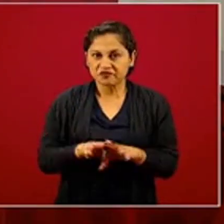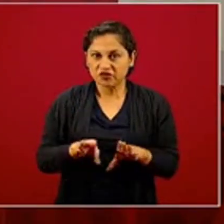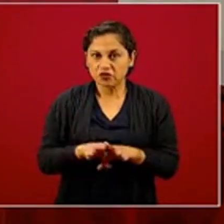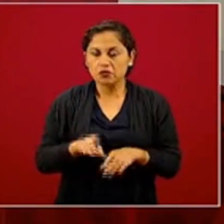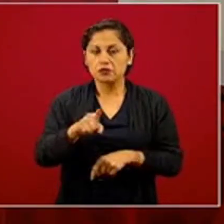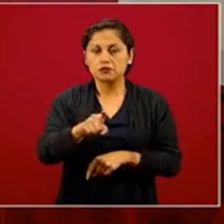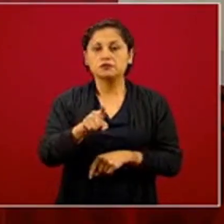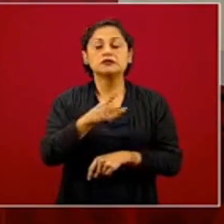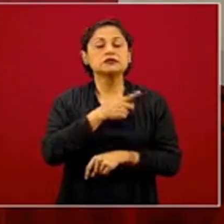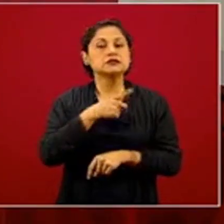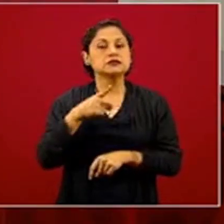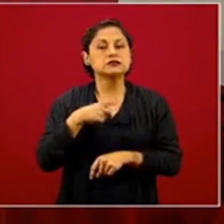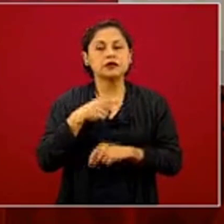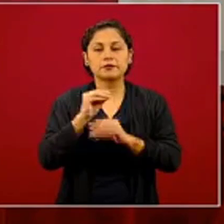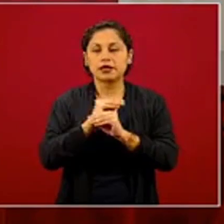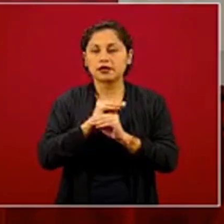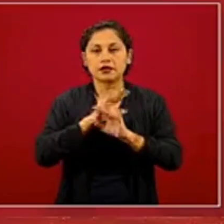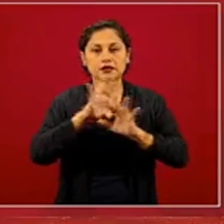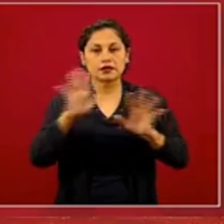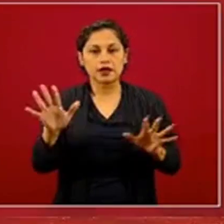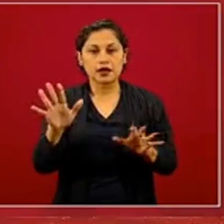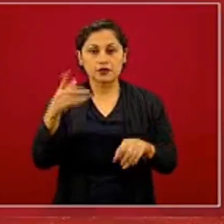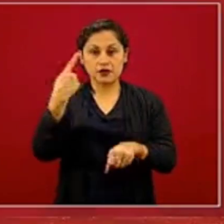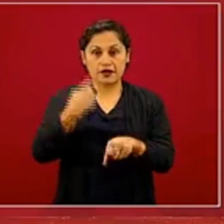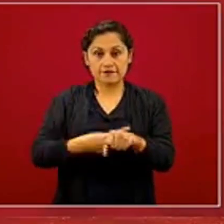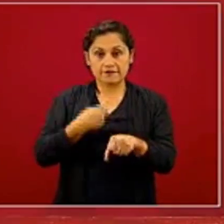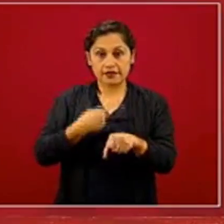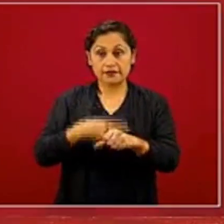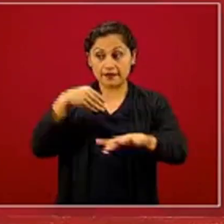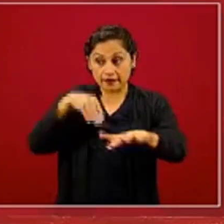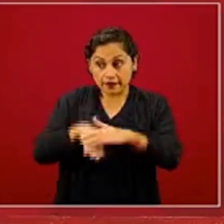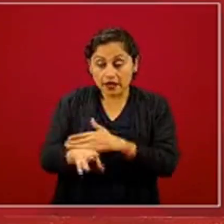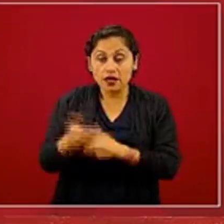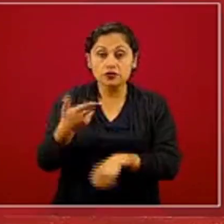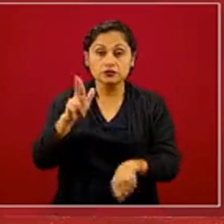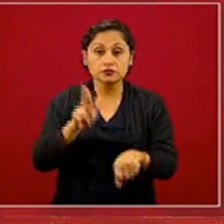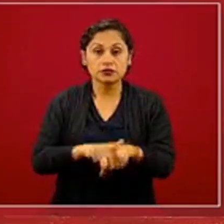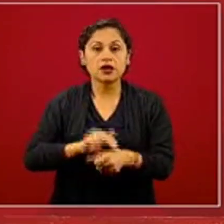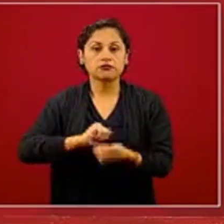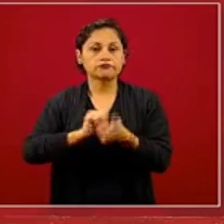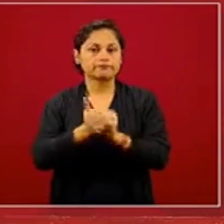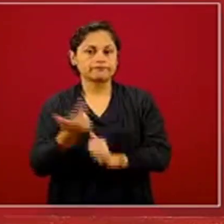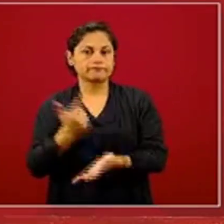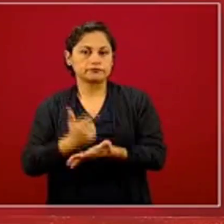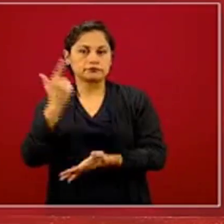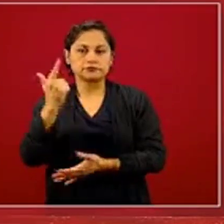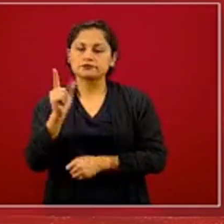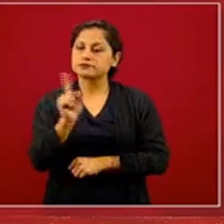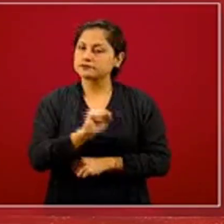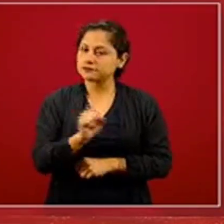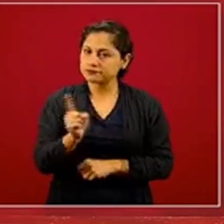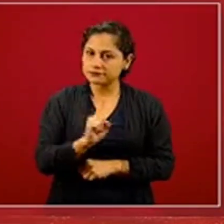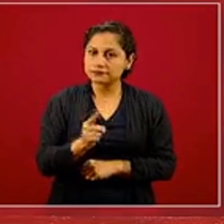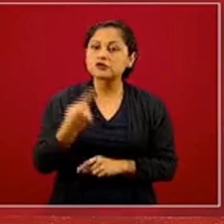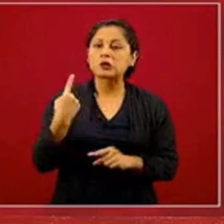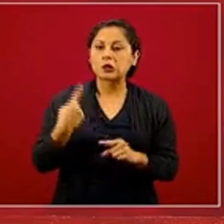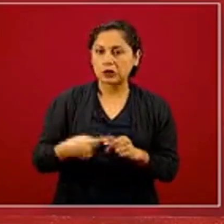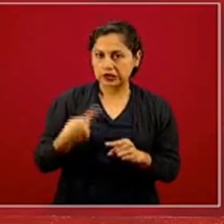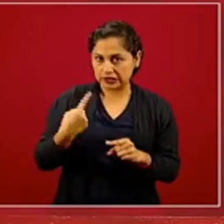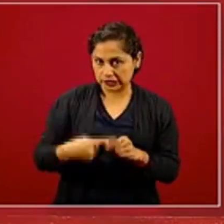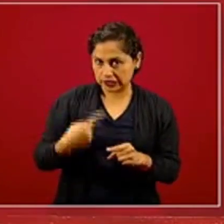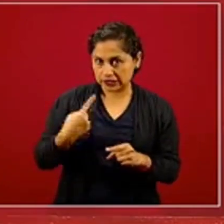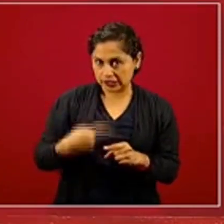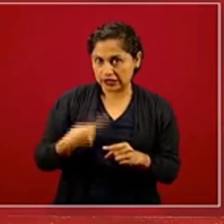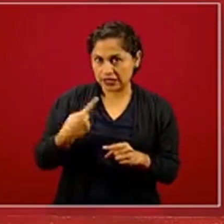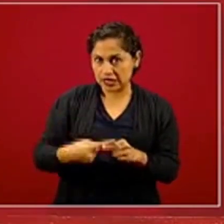vuelve más grave al momento de llegar al hospital. Más bien, quien ha dejado pasar mucho tiempo, cuando